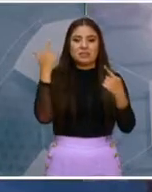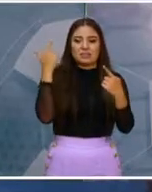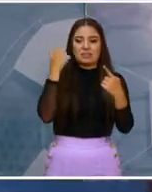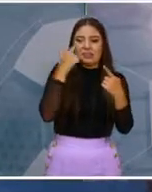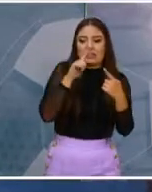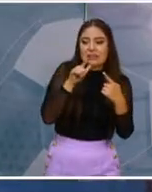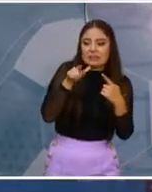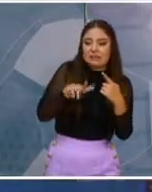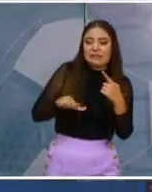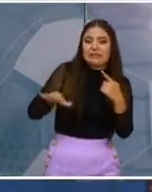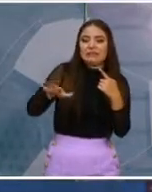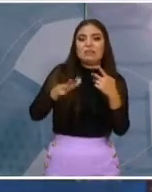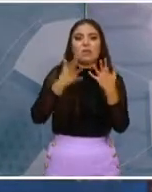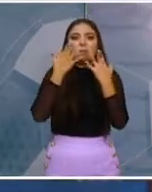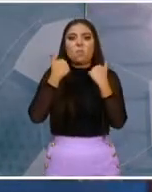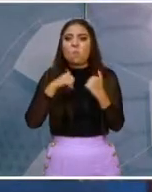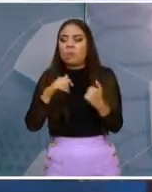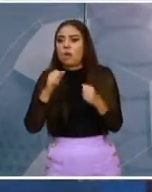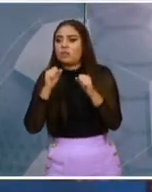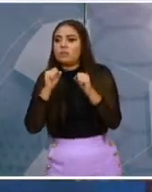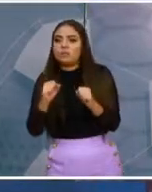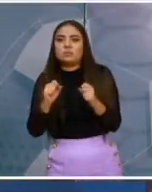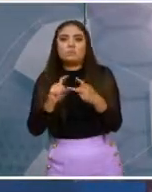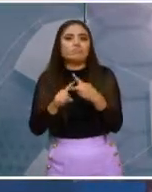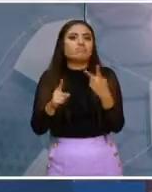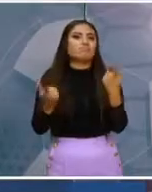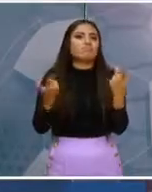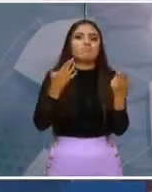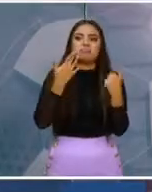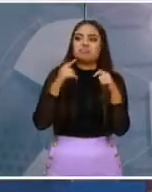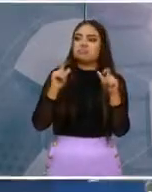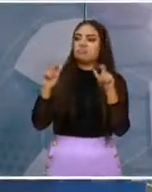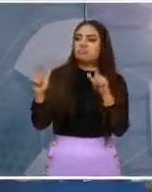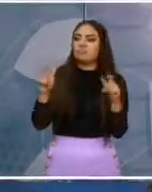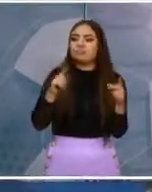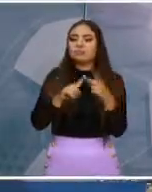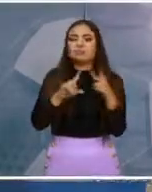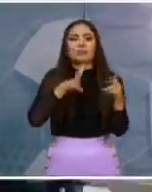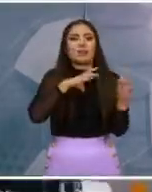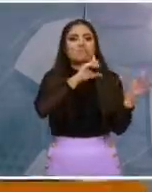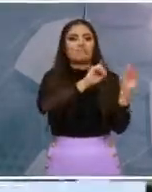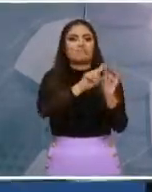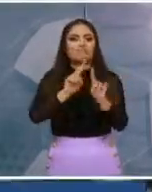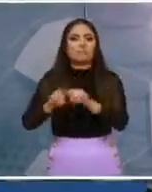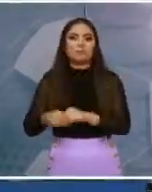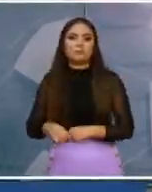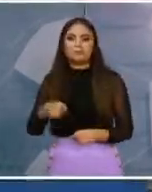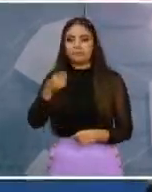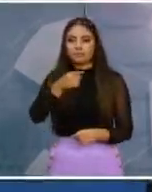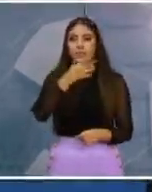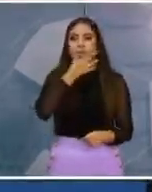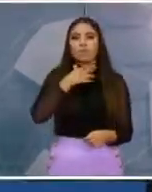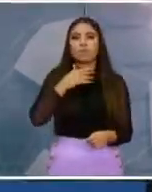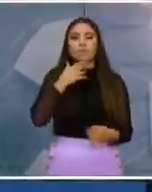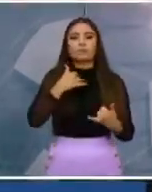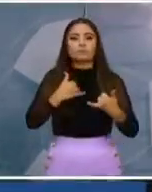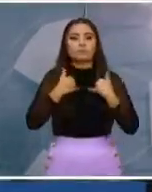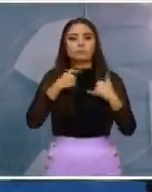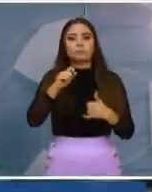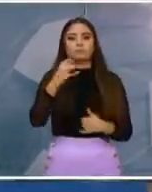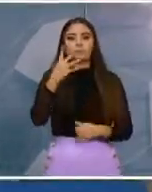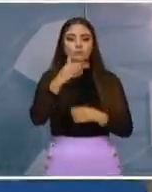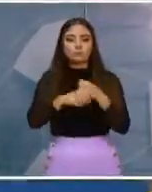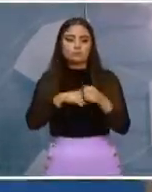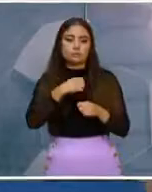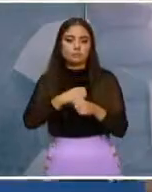en condiciones... pues adversas en general. La muerte del joven de 24 años indignó a la comunidad médica,